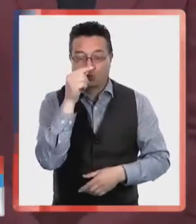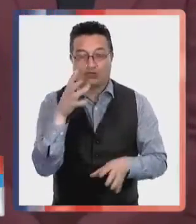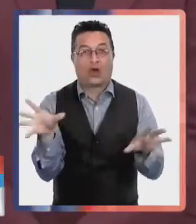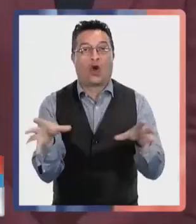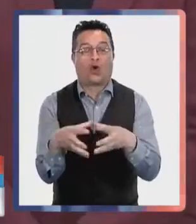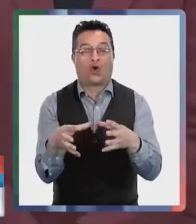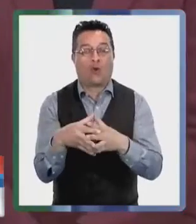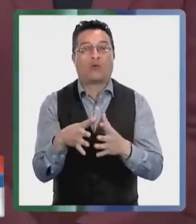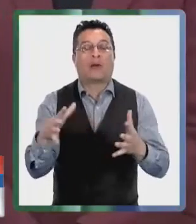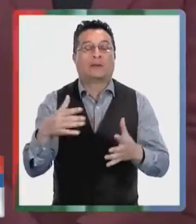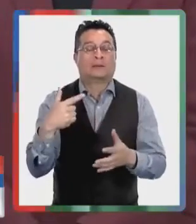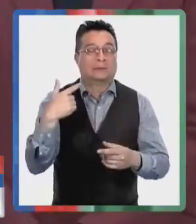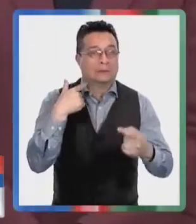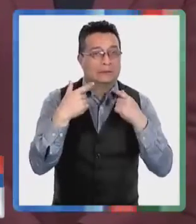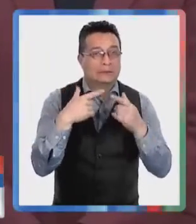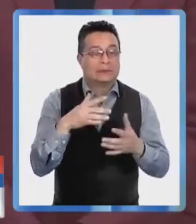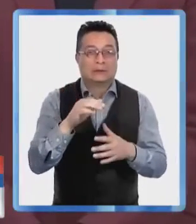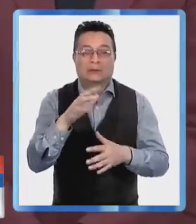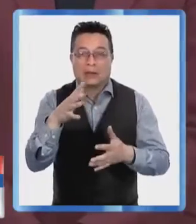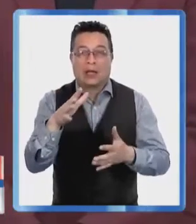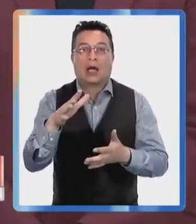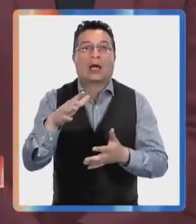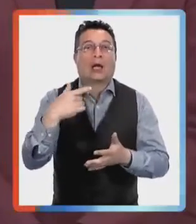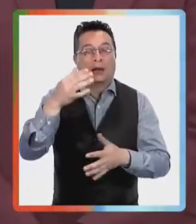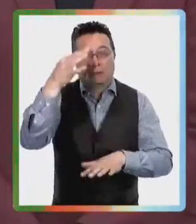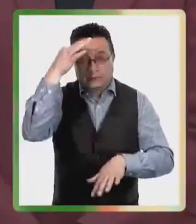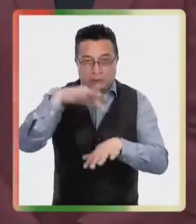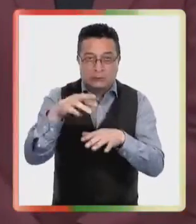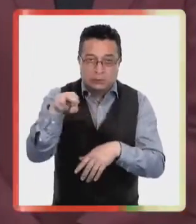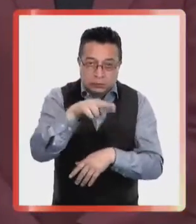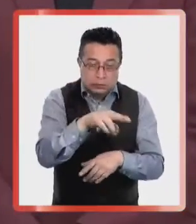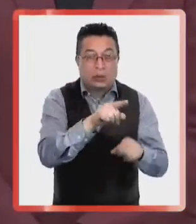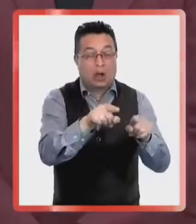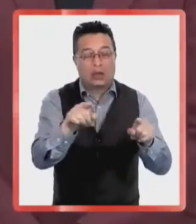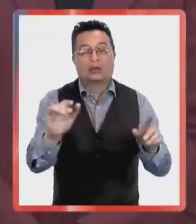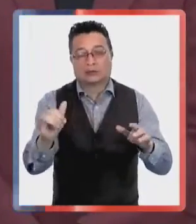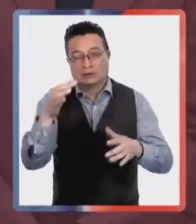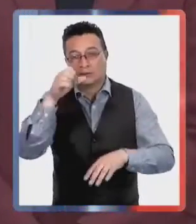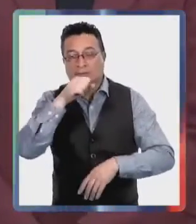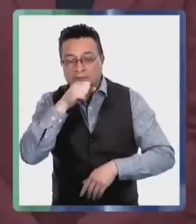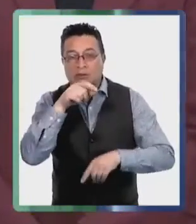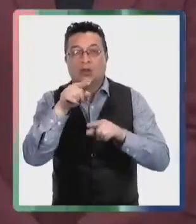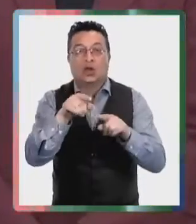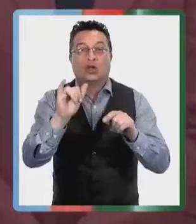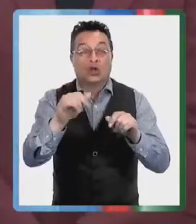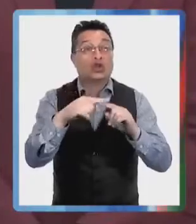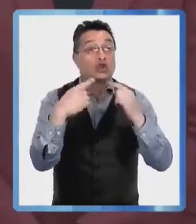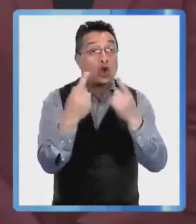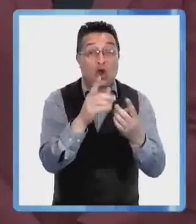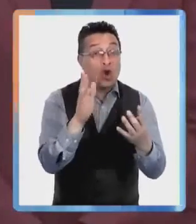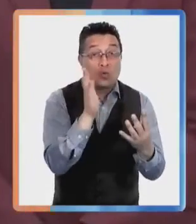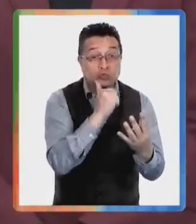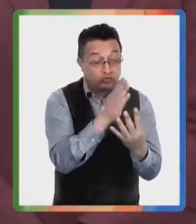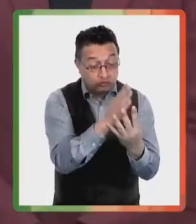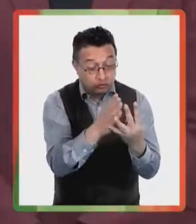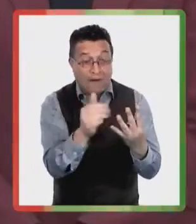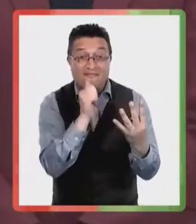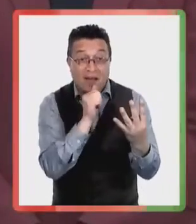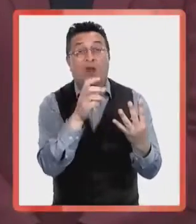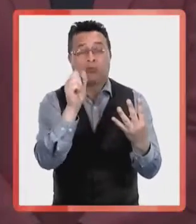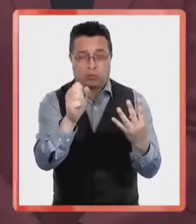los grupos vulnerables, como ya mencioné. El resto de la población que no ha terminado sus esquemas habituales va a poder